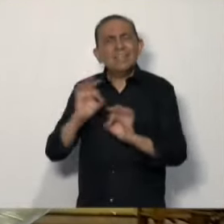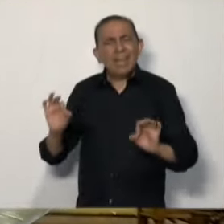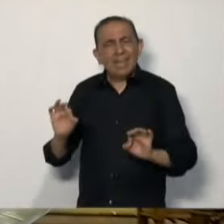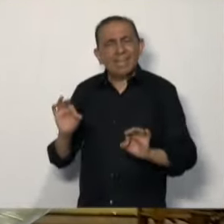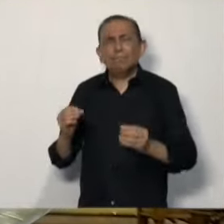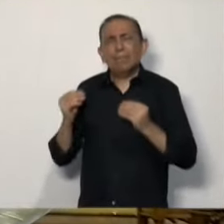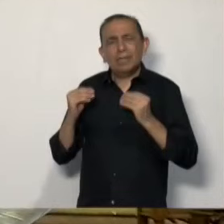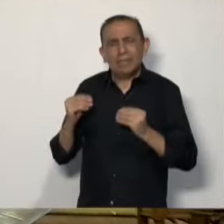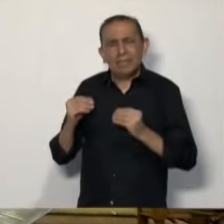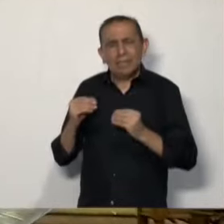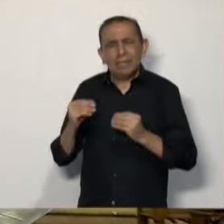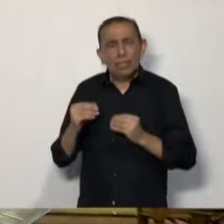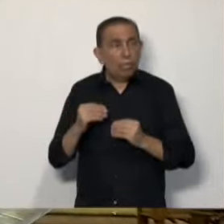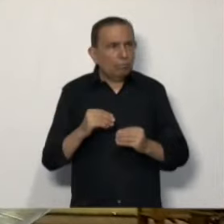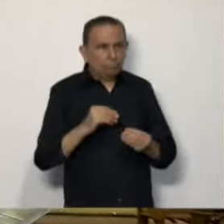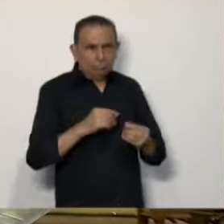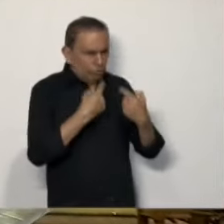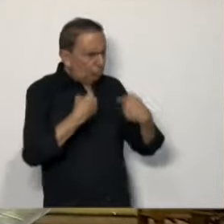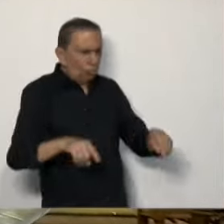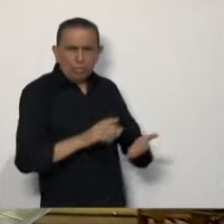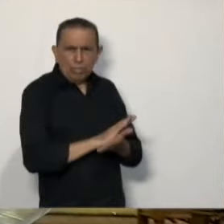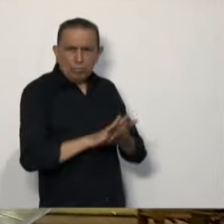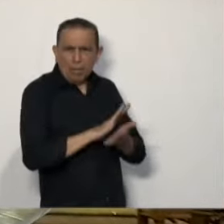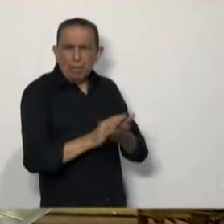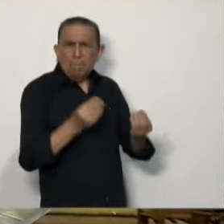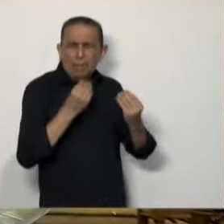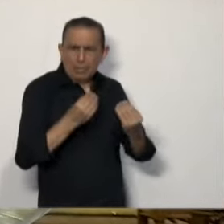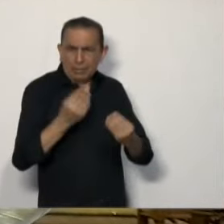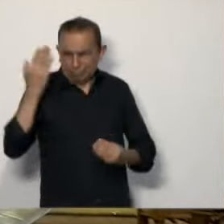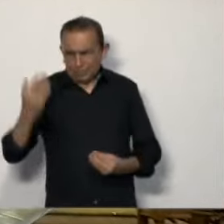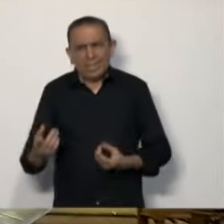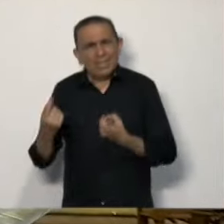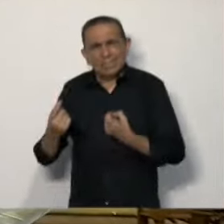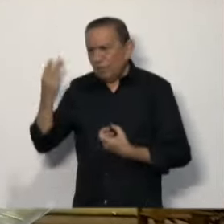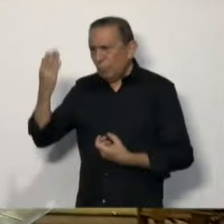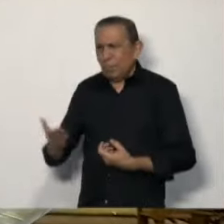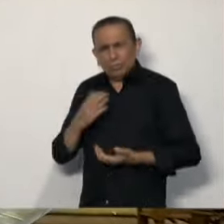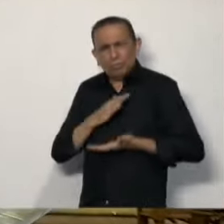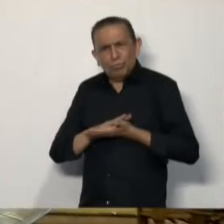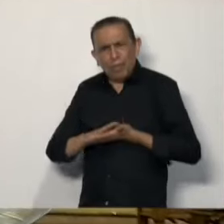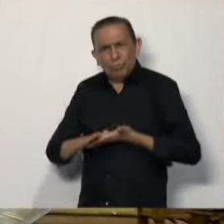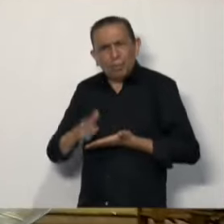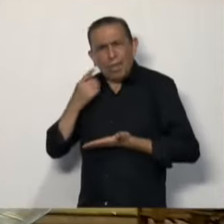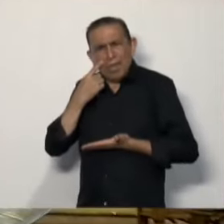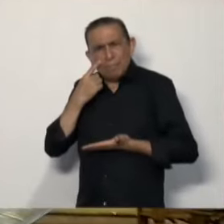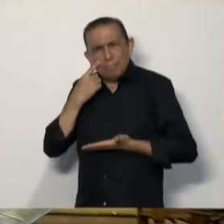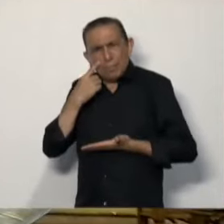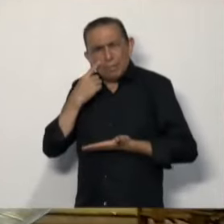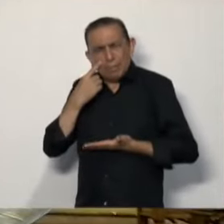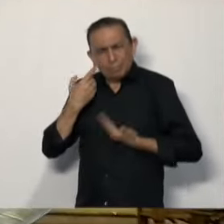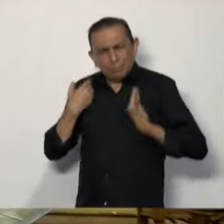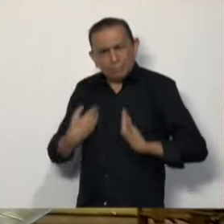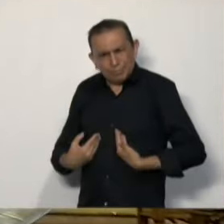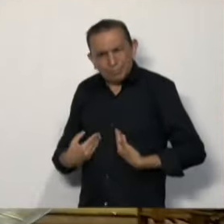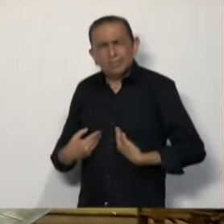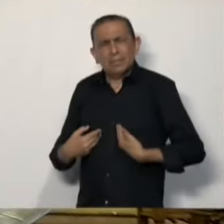esas estructuras nuevas cuando no hay hombres nuevos que manejen y vivan esas estructuras que urgen